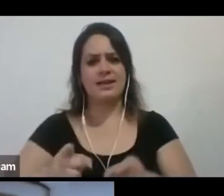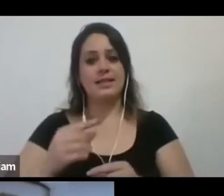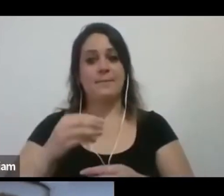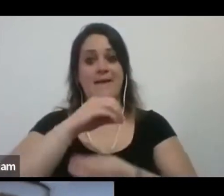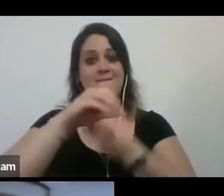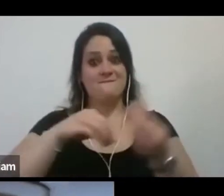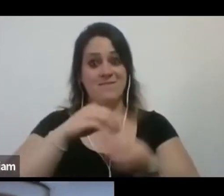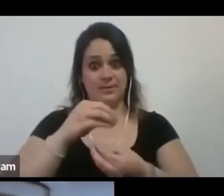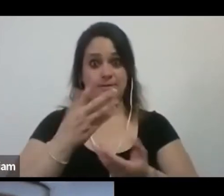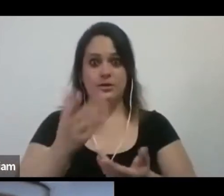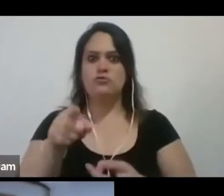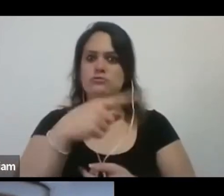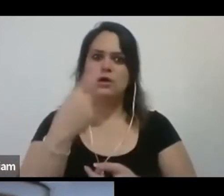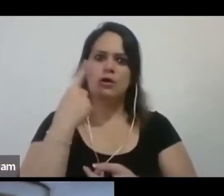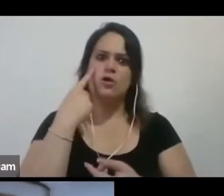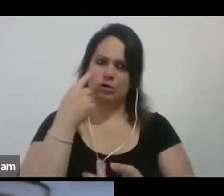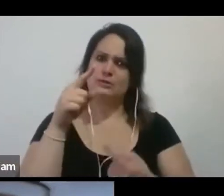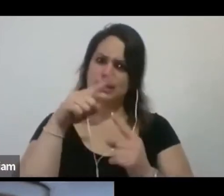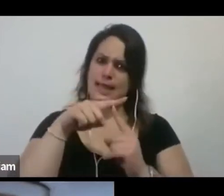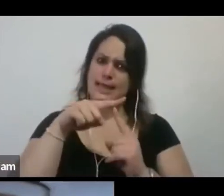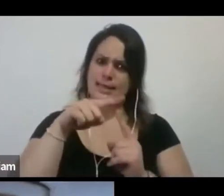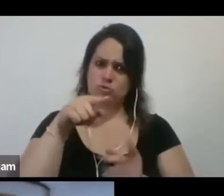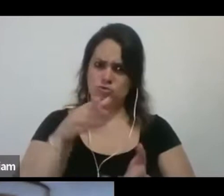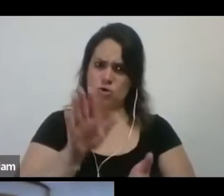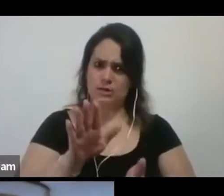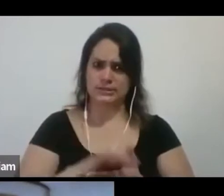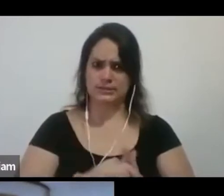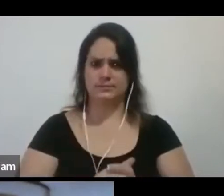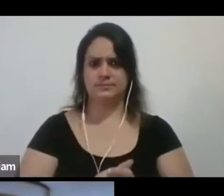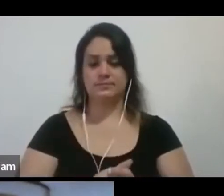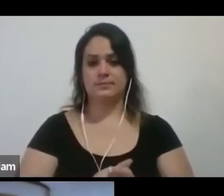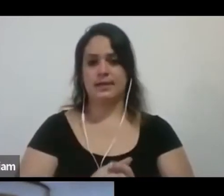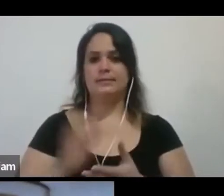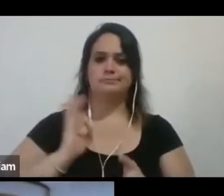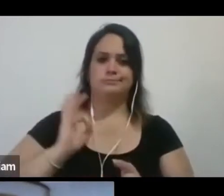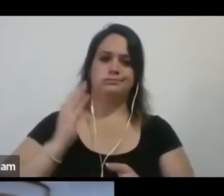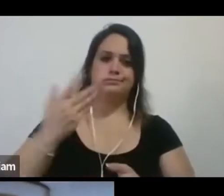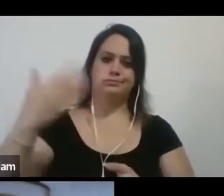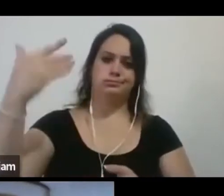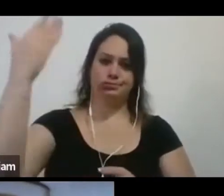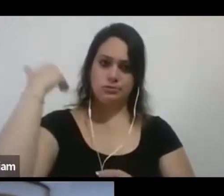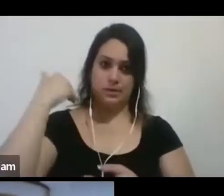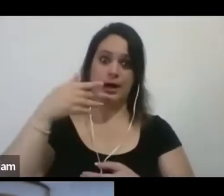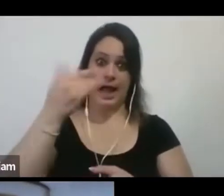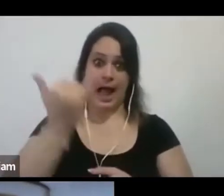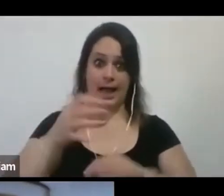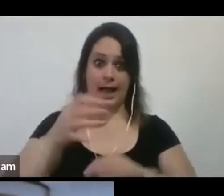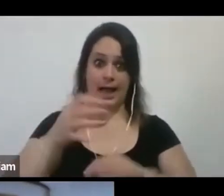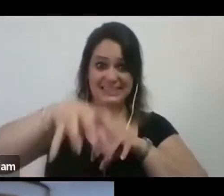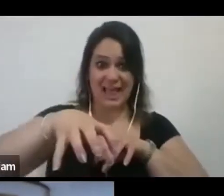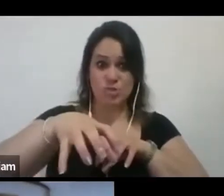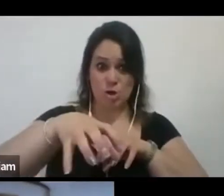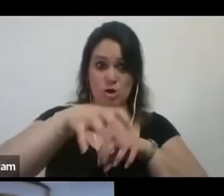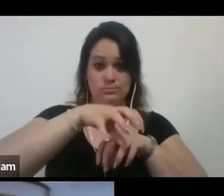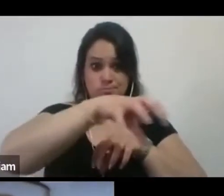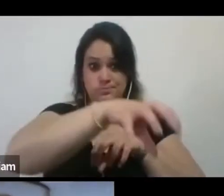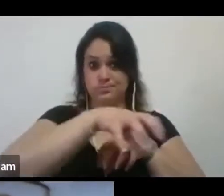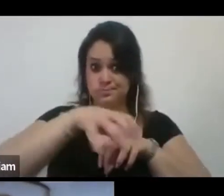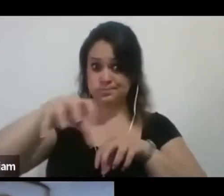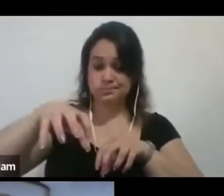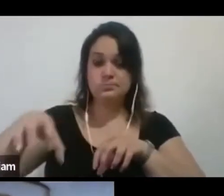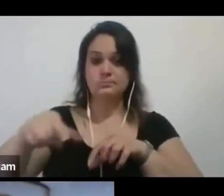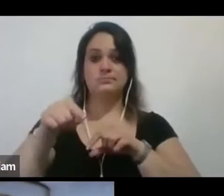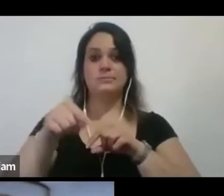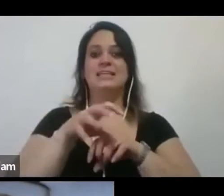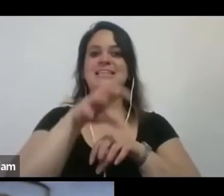Hace muchos años que existen estos centros, pero el reconocimiento de estos